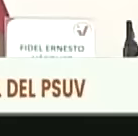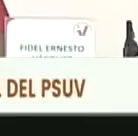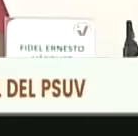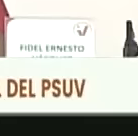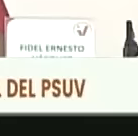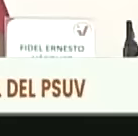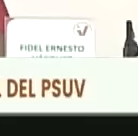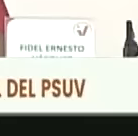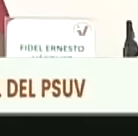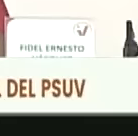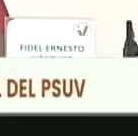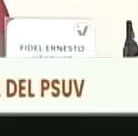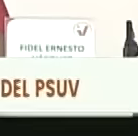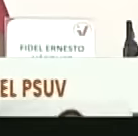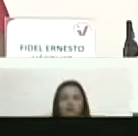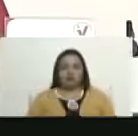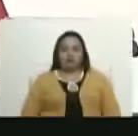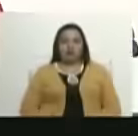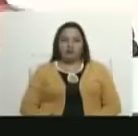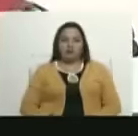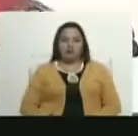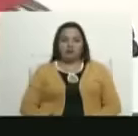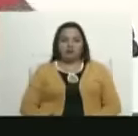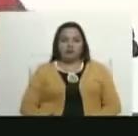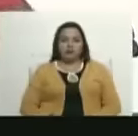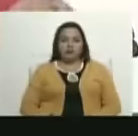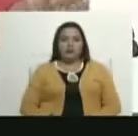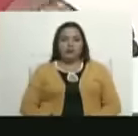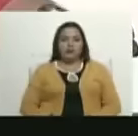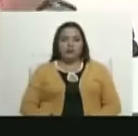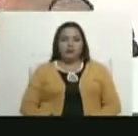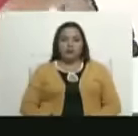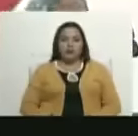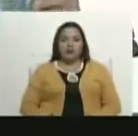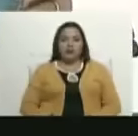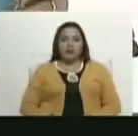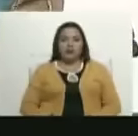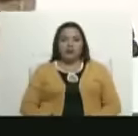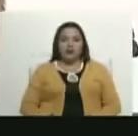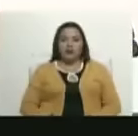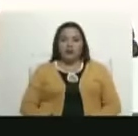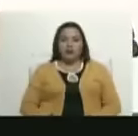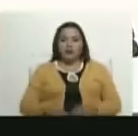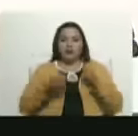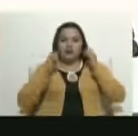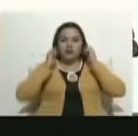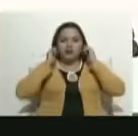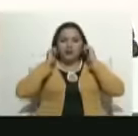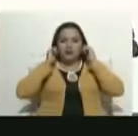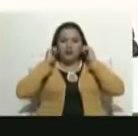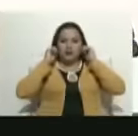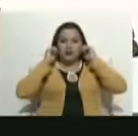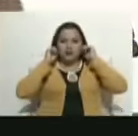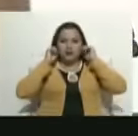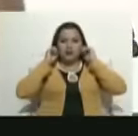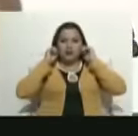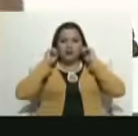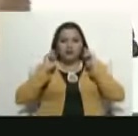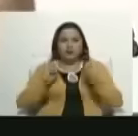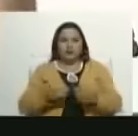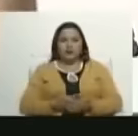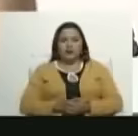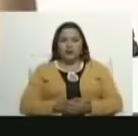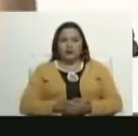vaya para allá, vice, aquí me mandaron un libro, Gustavo Villapol, los amos del